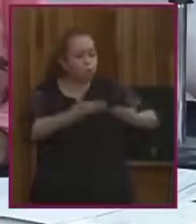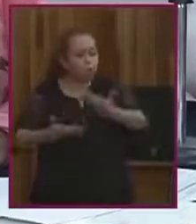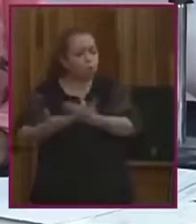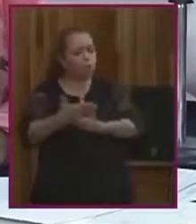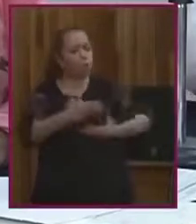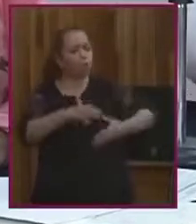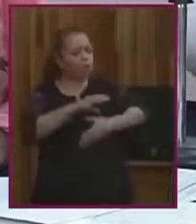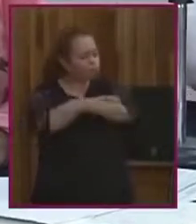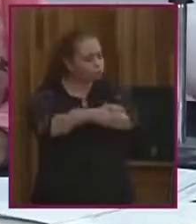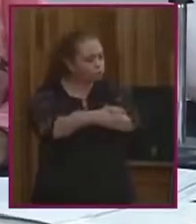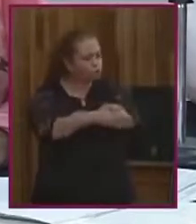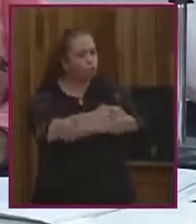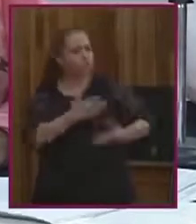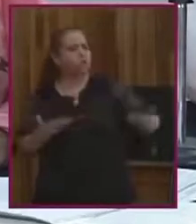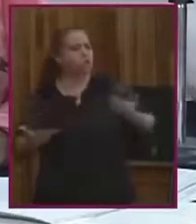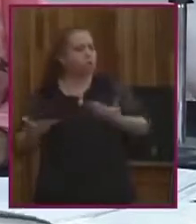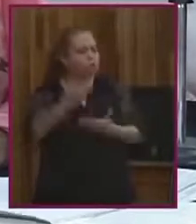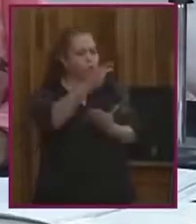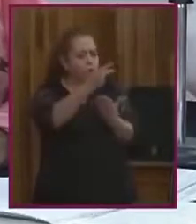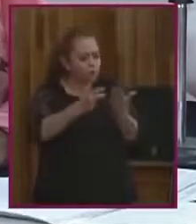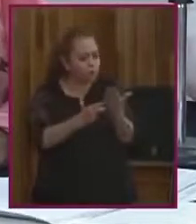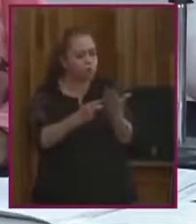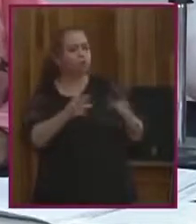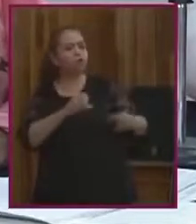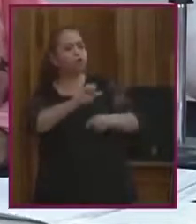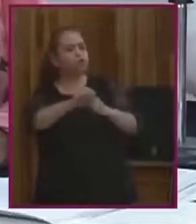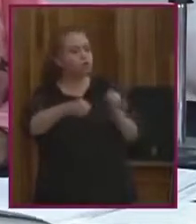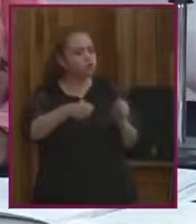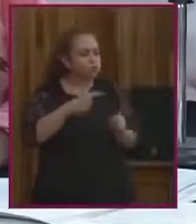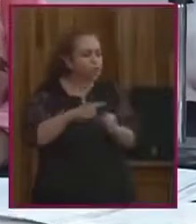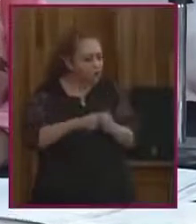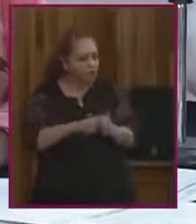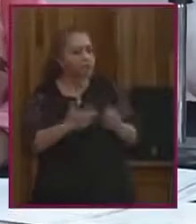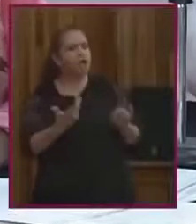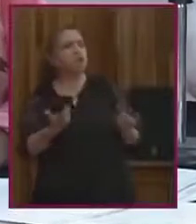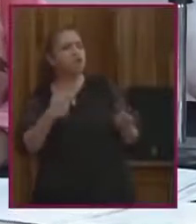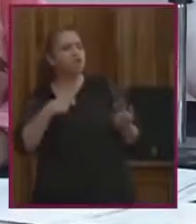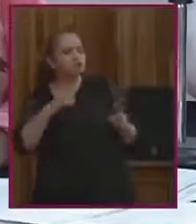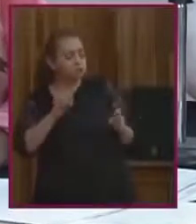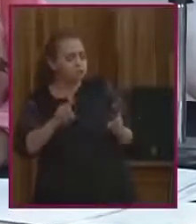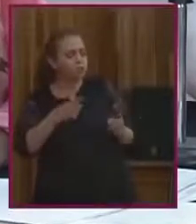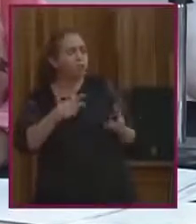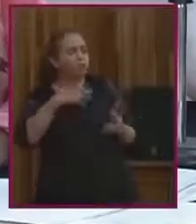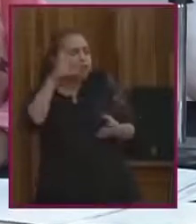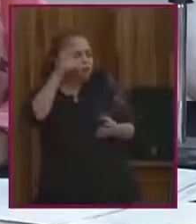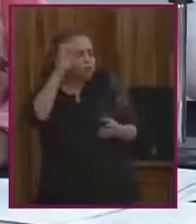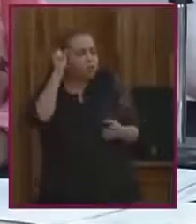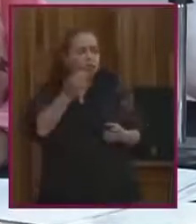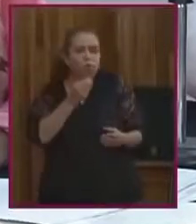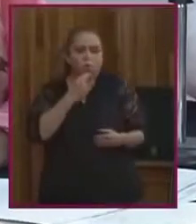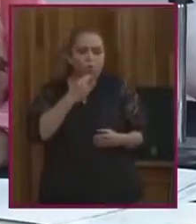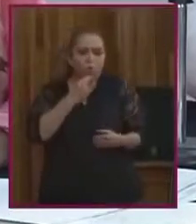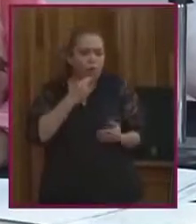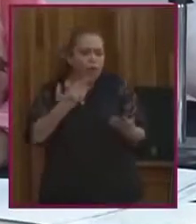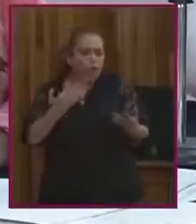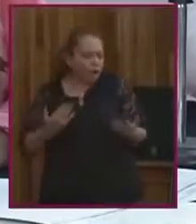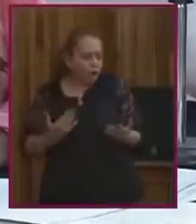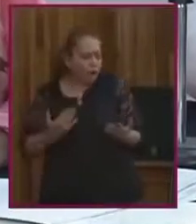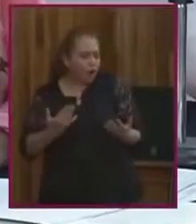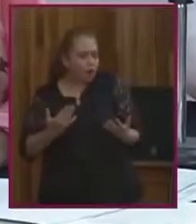proyectos colaborativos de incidencia social, como es digamos, los conceptos que estamos utilizando